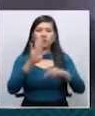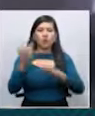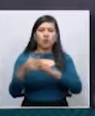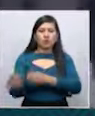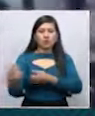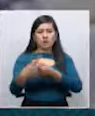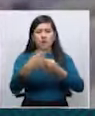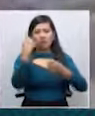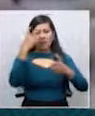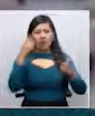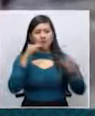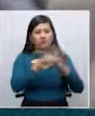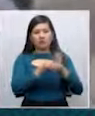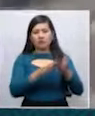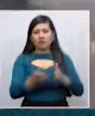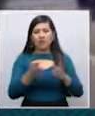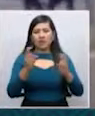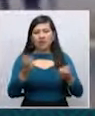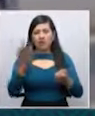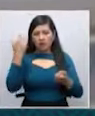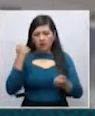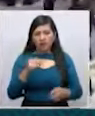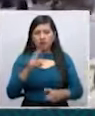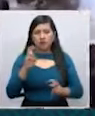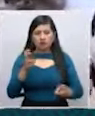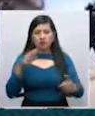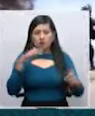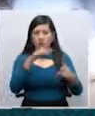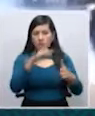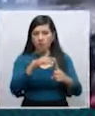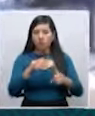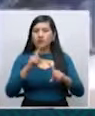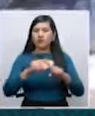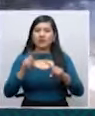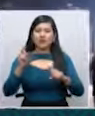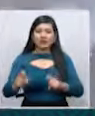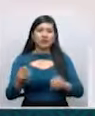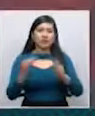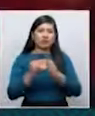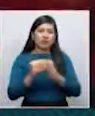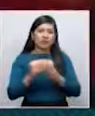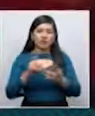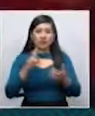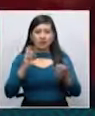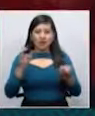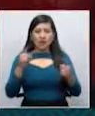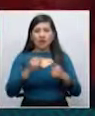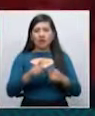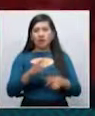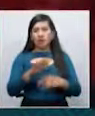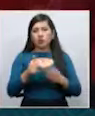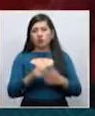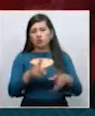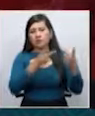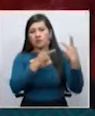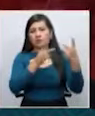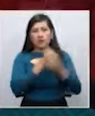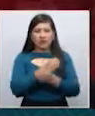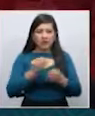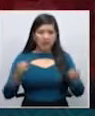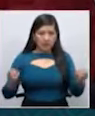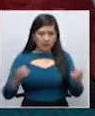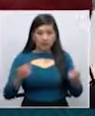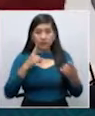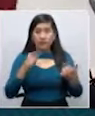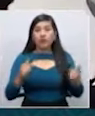de Sacaba y Sencata deben ser sentenciados con la máxima pena, sin goce de privilegios. Entonces esperemos que este juicio